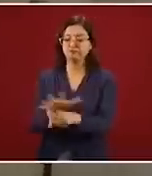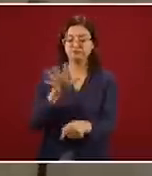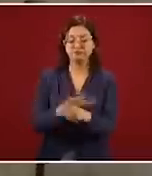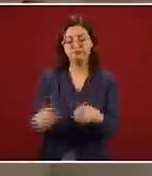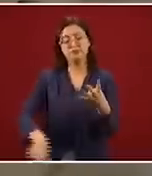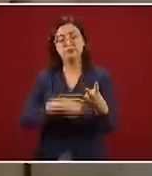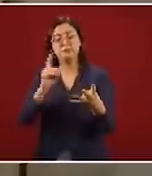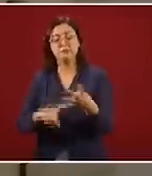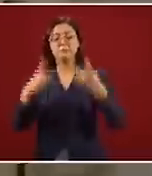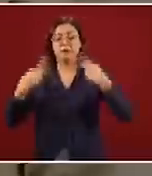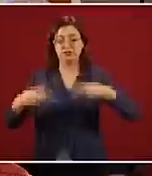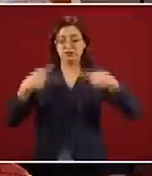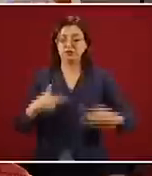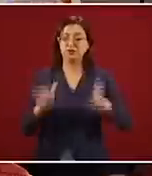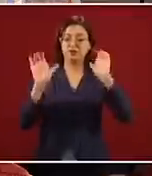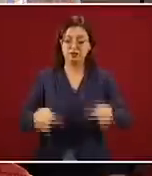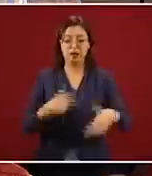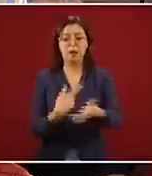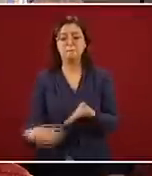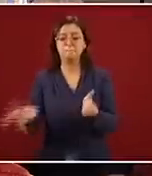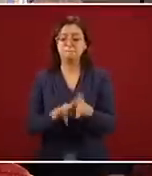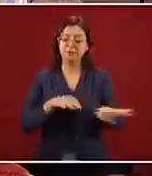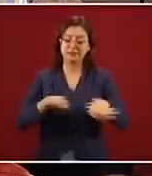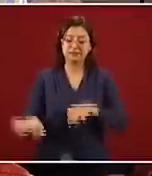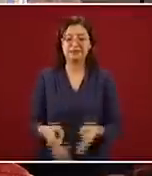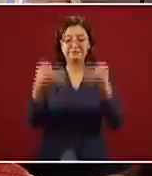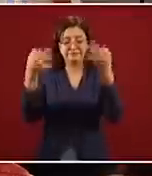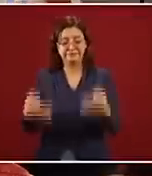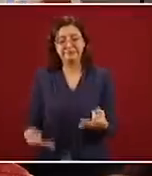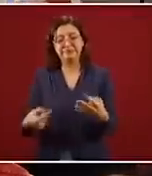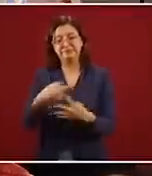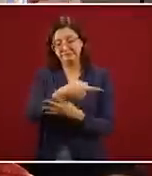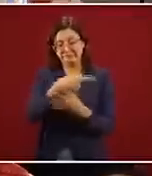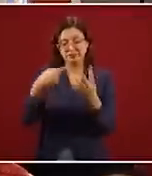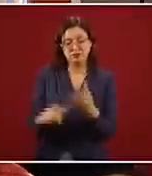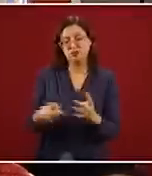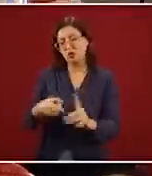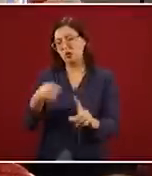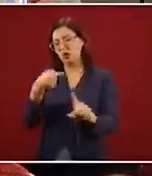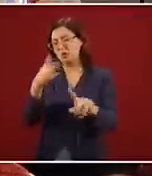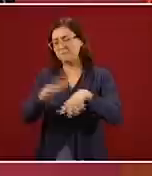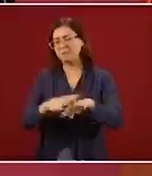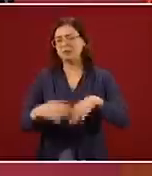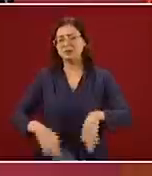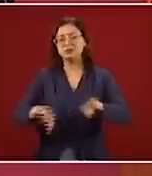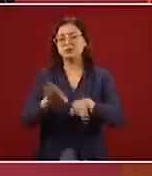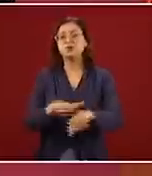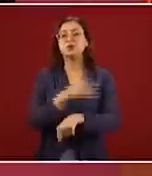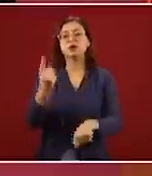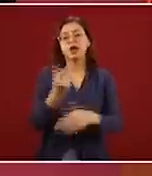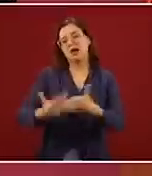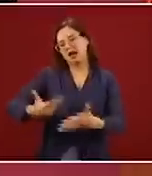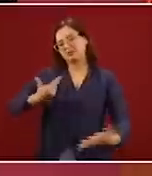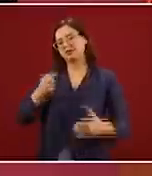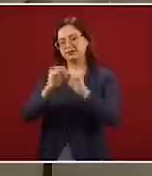personal. Estas cuatro encomiendas se desprenden de manera directa del diagnóstico del estado que guarda el Sistema Nacional de